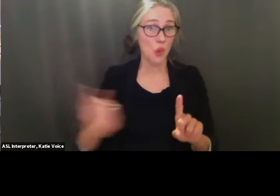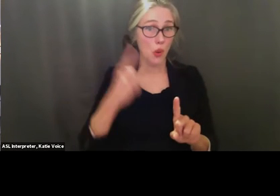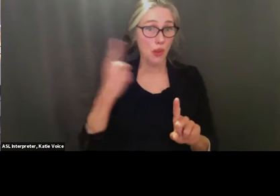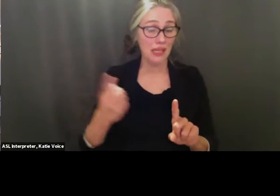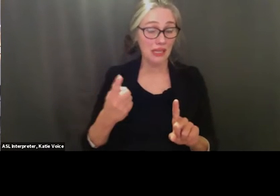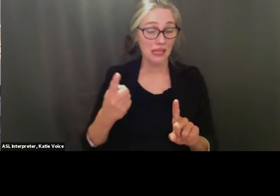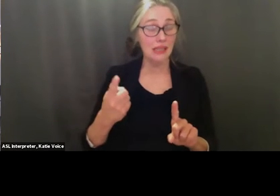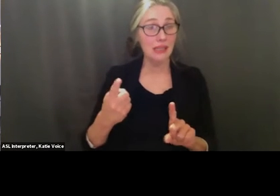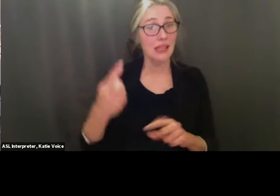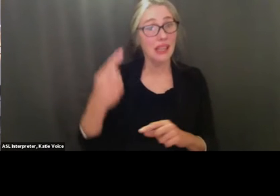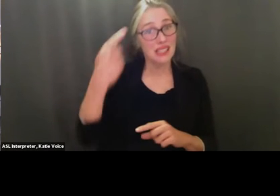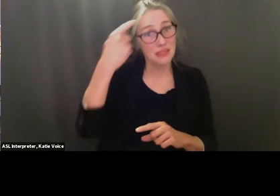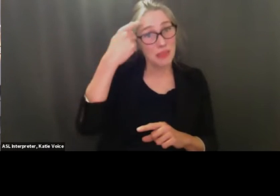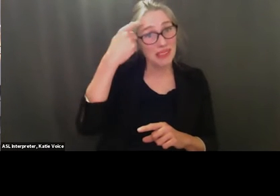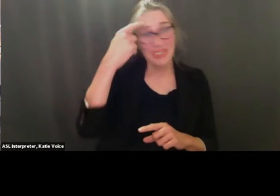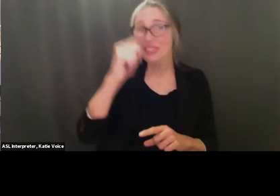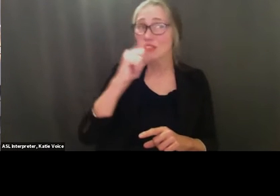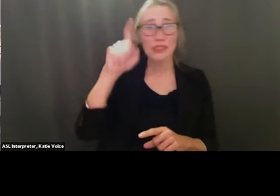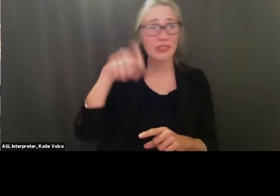diferencia,